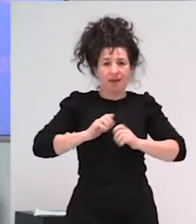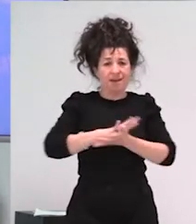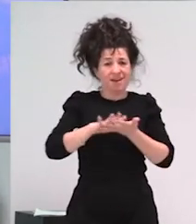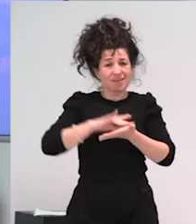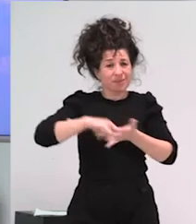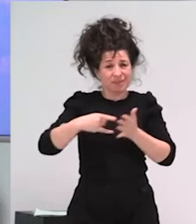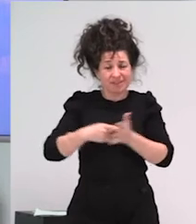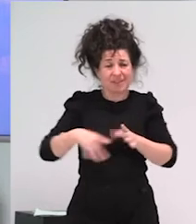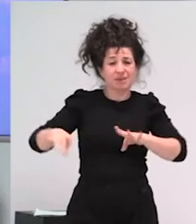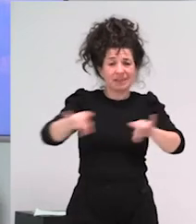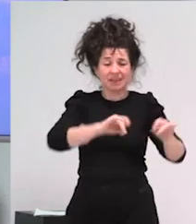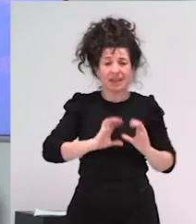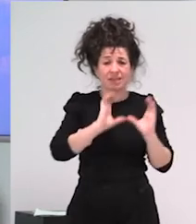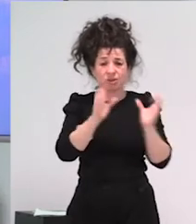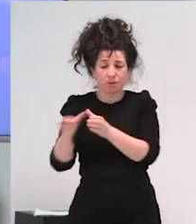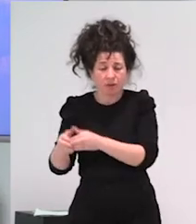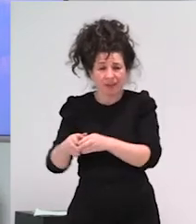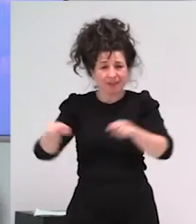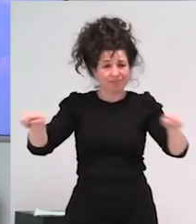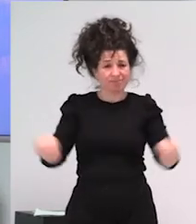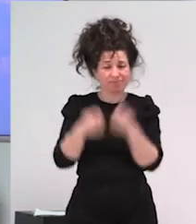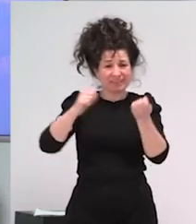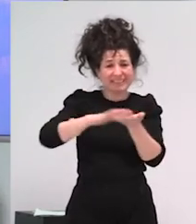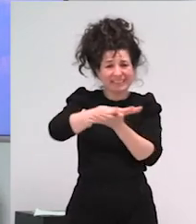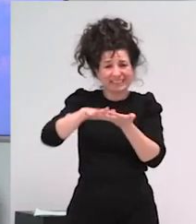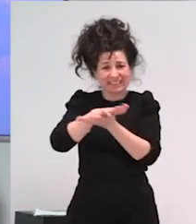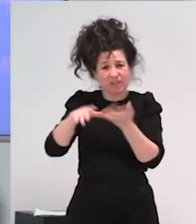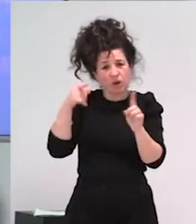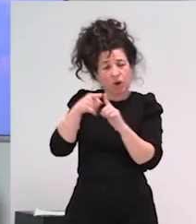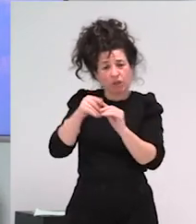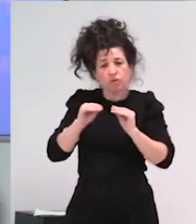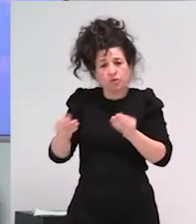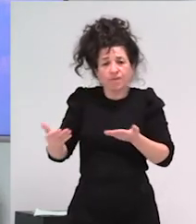y comunidades para poder mantener sus beneficios.